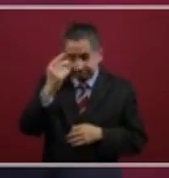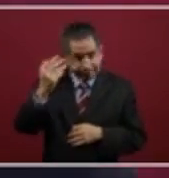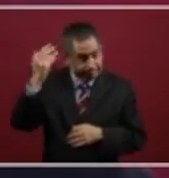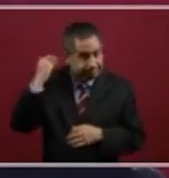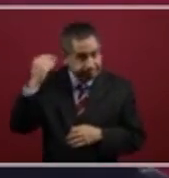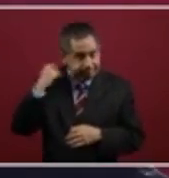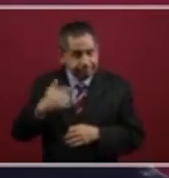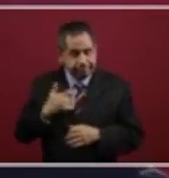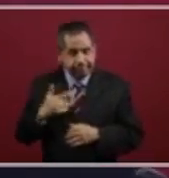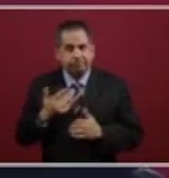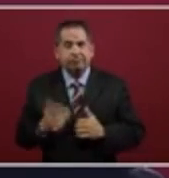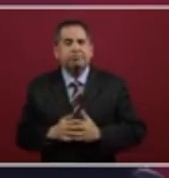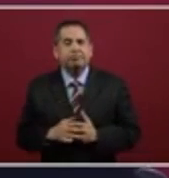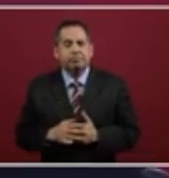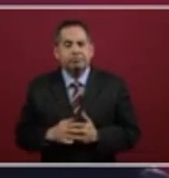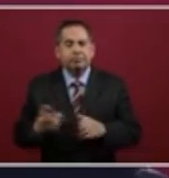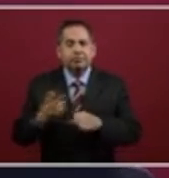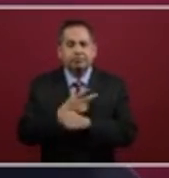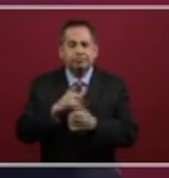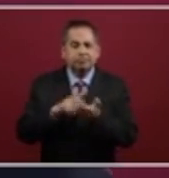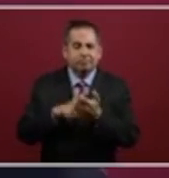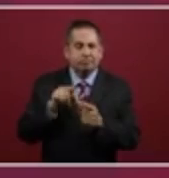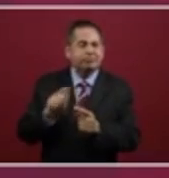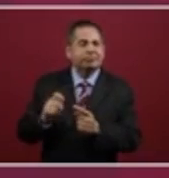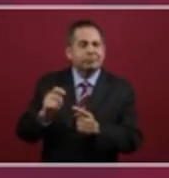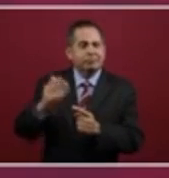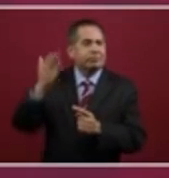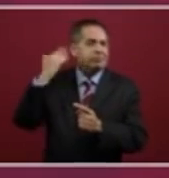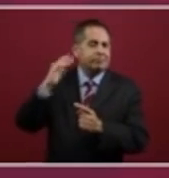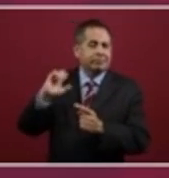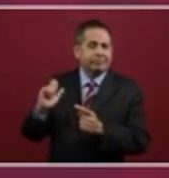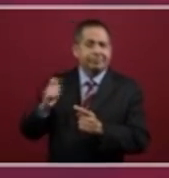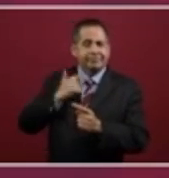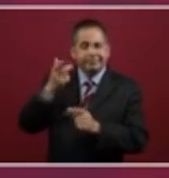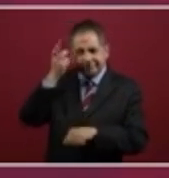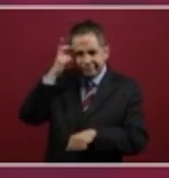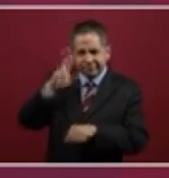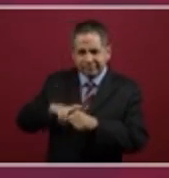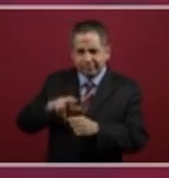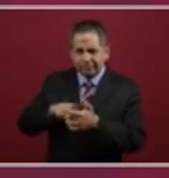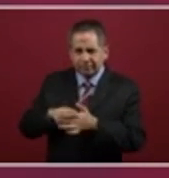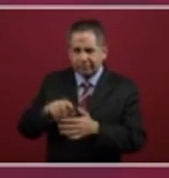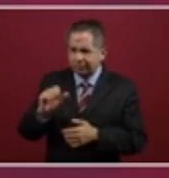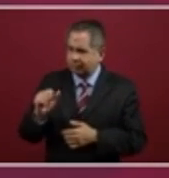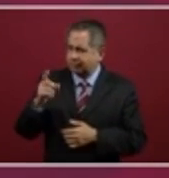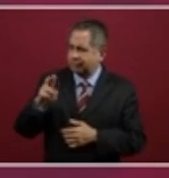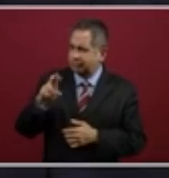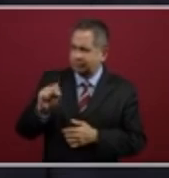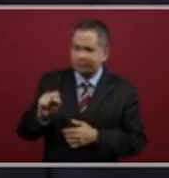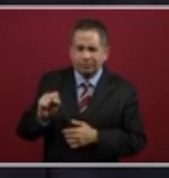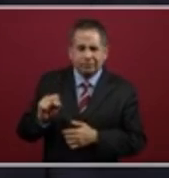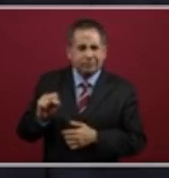cabeza lo que le hicieron a Andrés y Duarte.